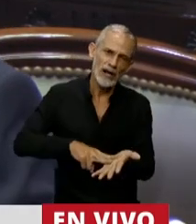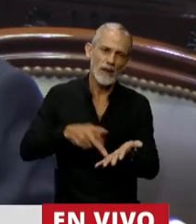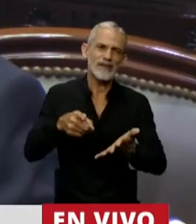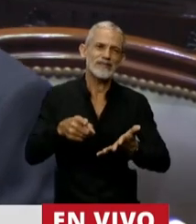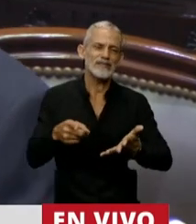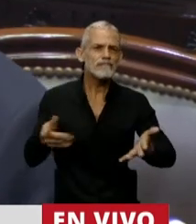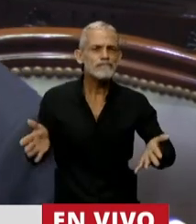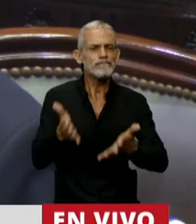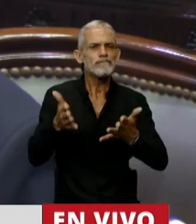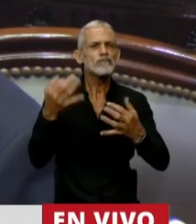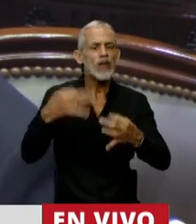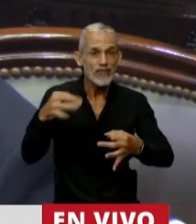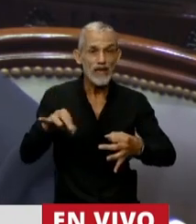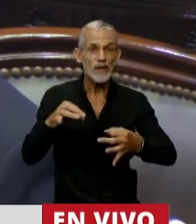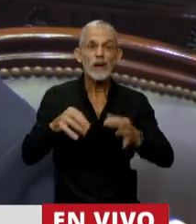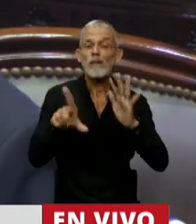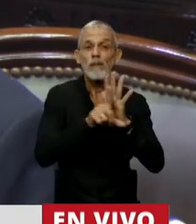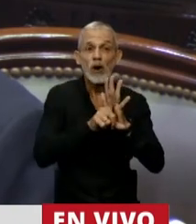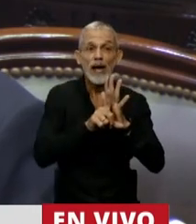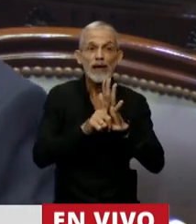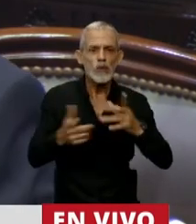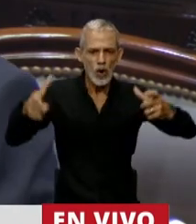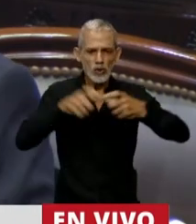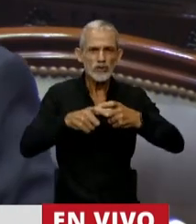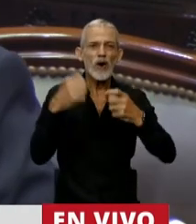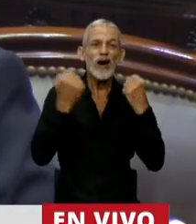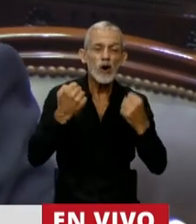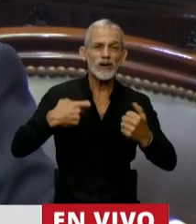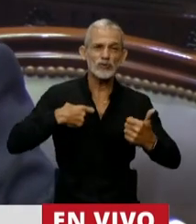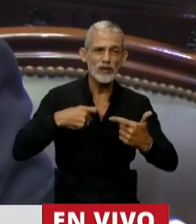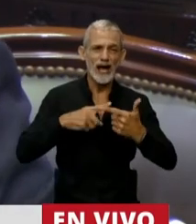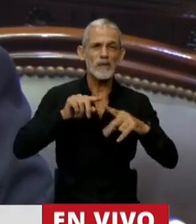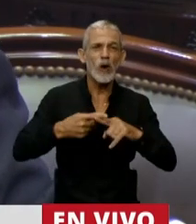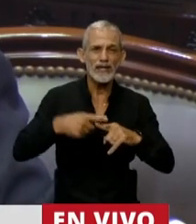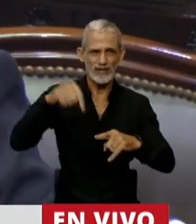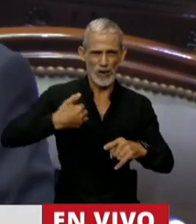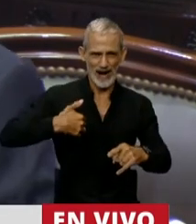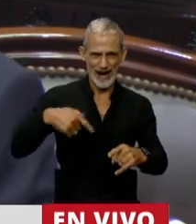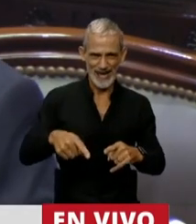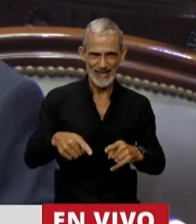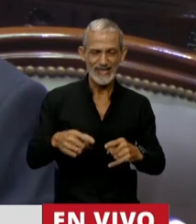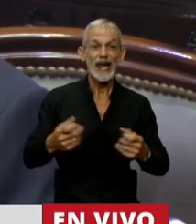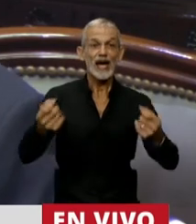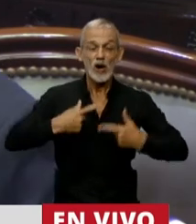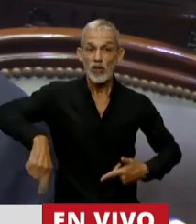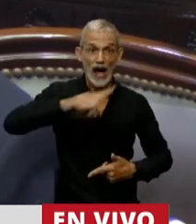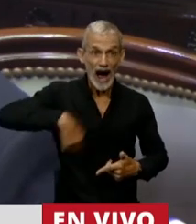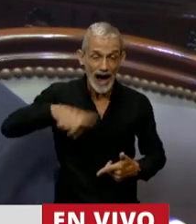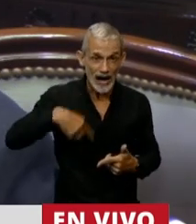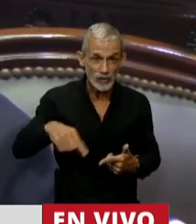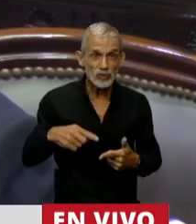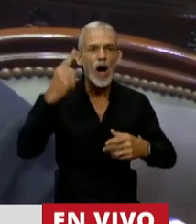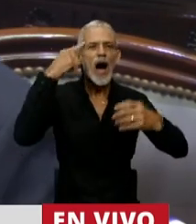que se haga por ley un consejo económico social y político en este país que nos permita concretar